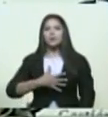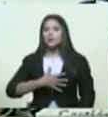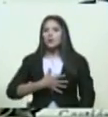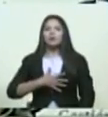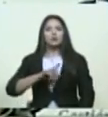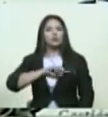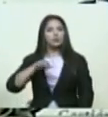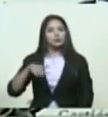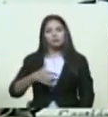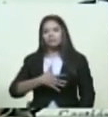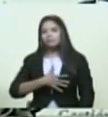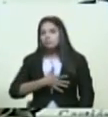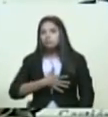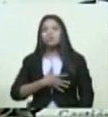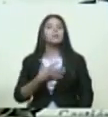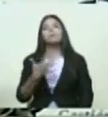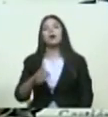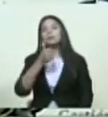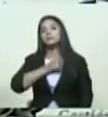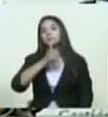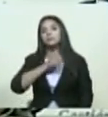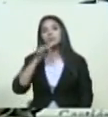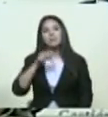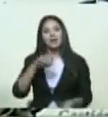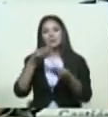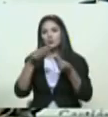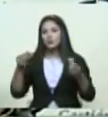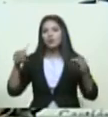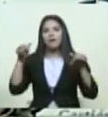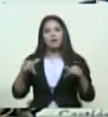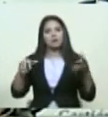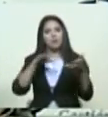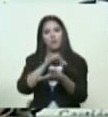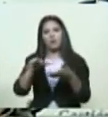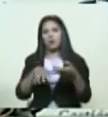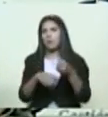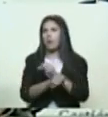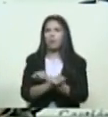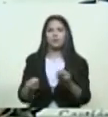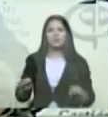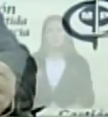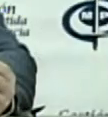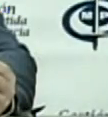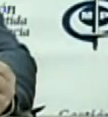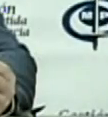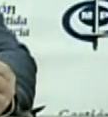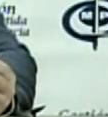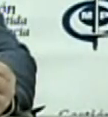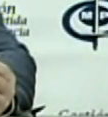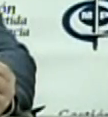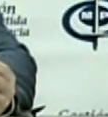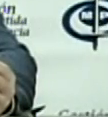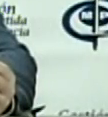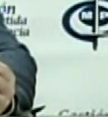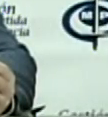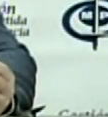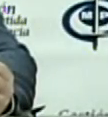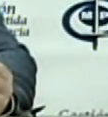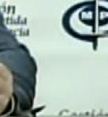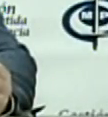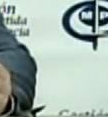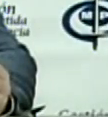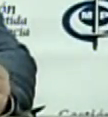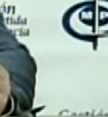sensibilidad para enfrentar este tema. No puede ser, por ejemplo, que un privado de